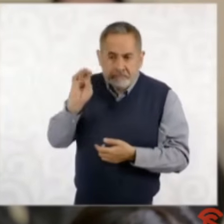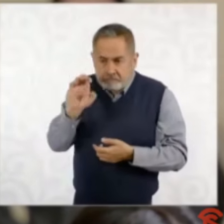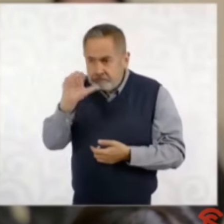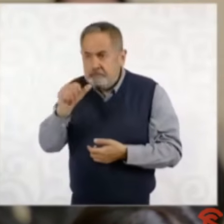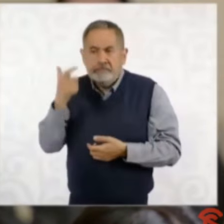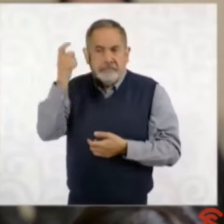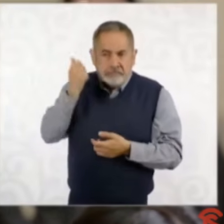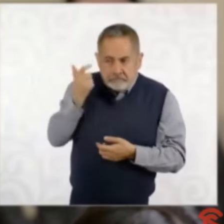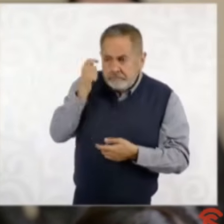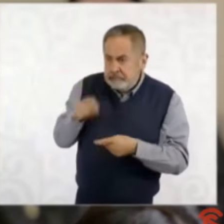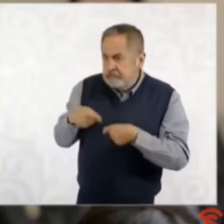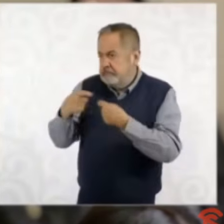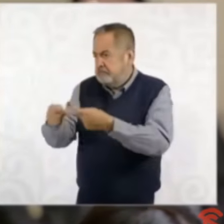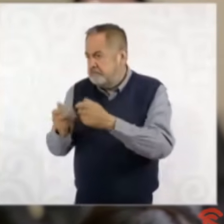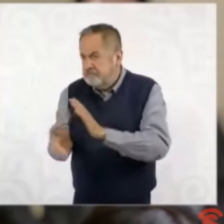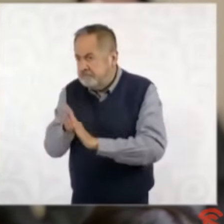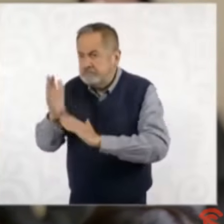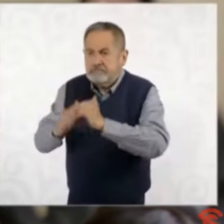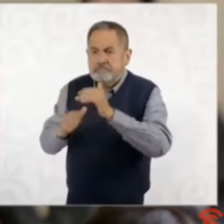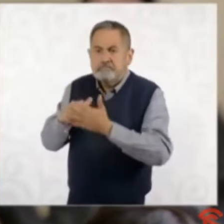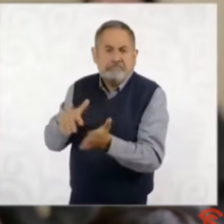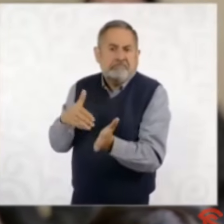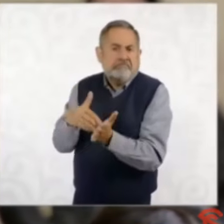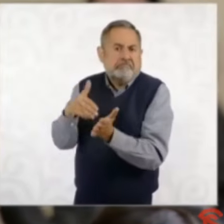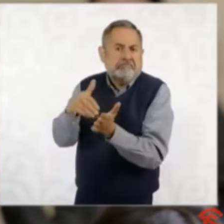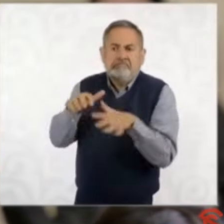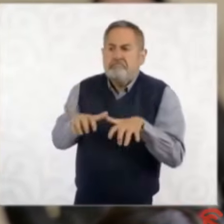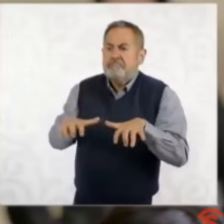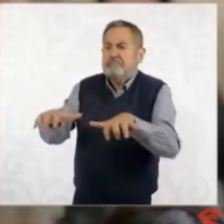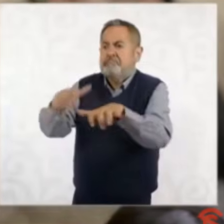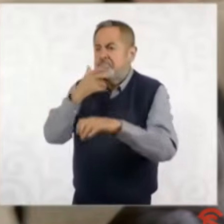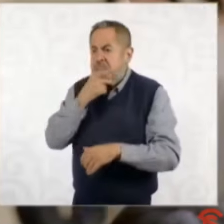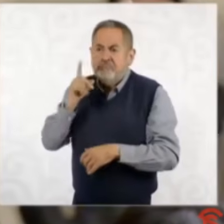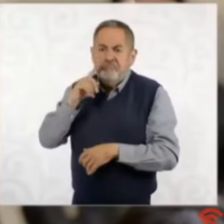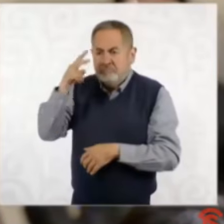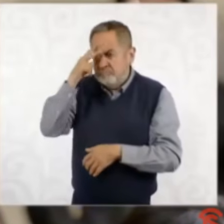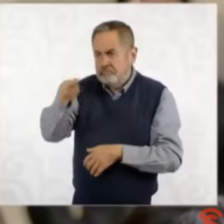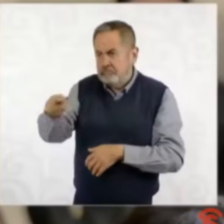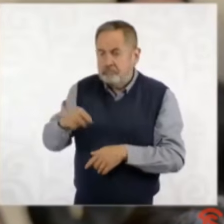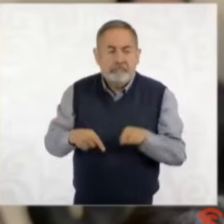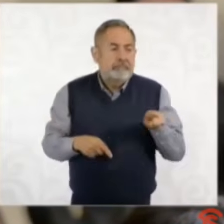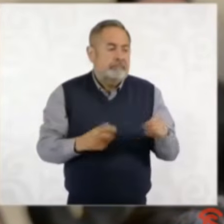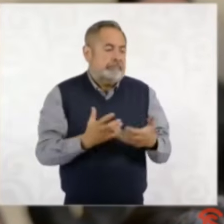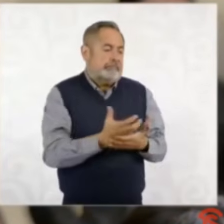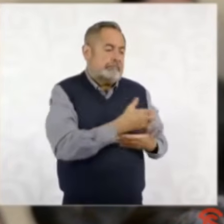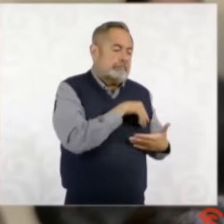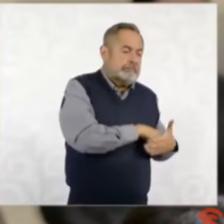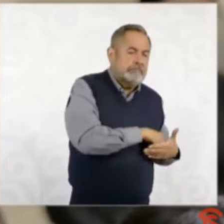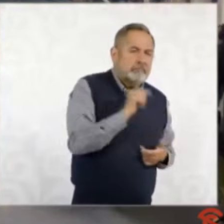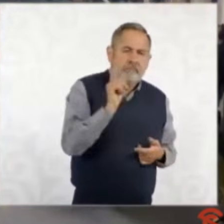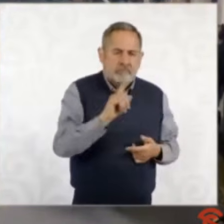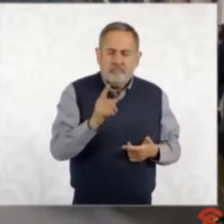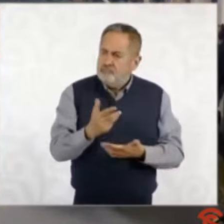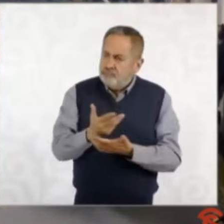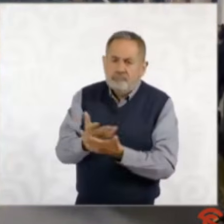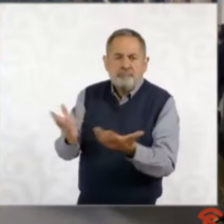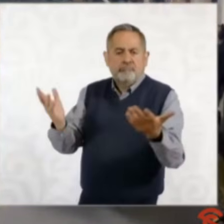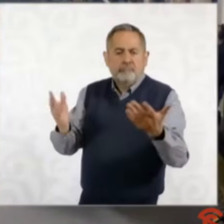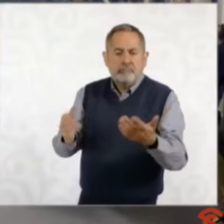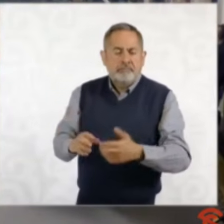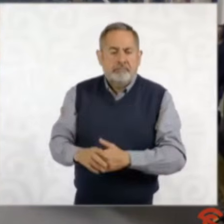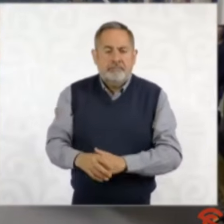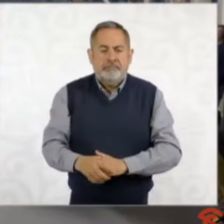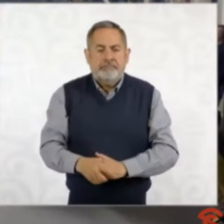Y esto es a millones de mexicanos y mexicanas y no se queda en las manos de unos cuantos. ¿Cómo